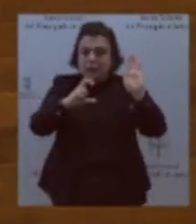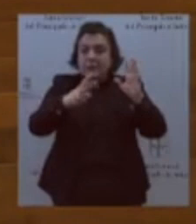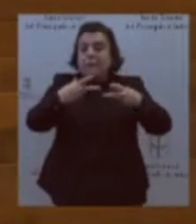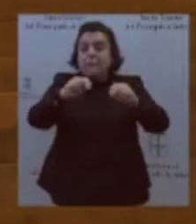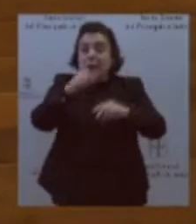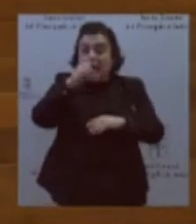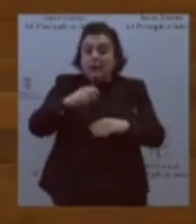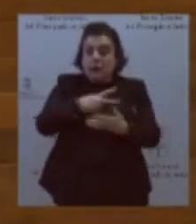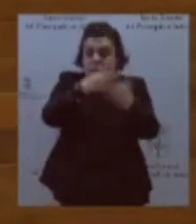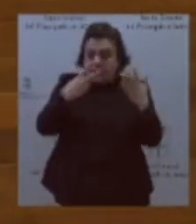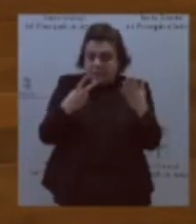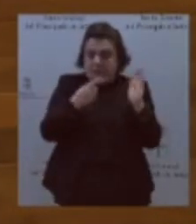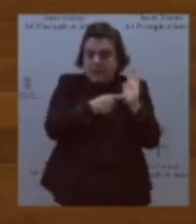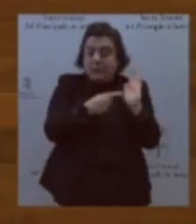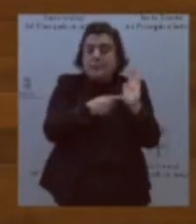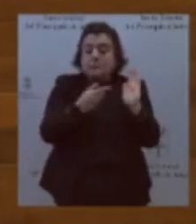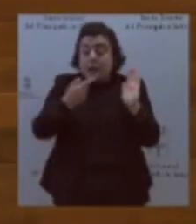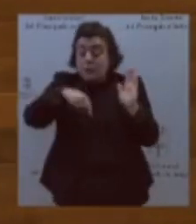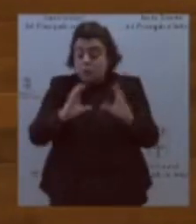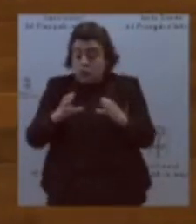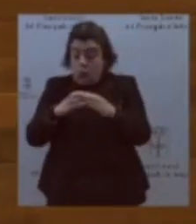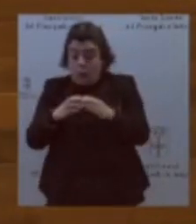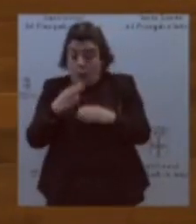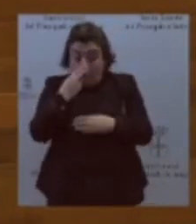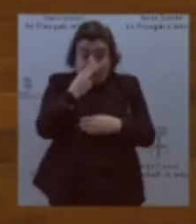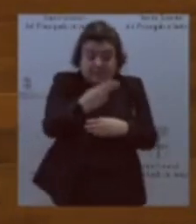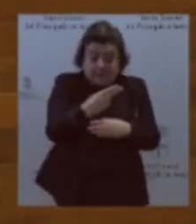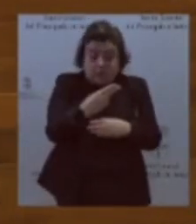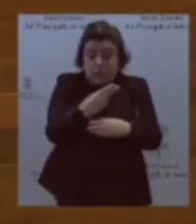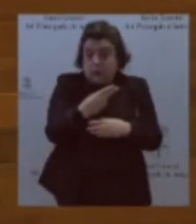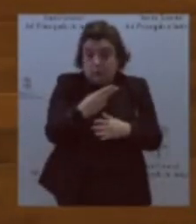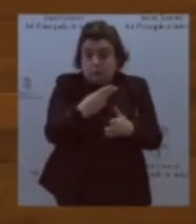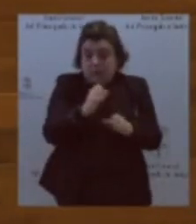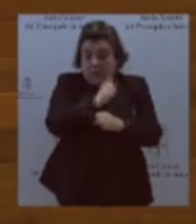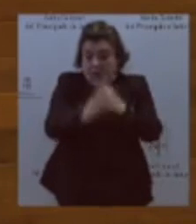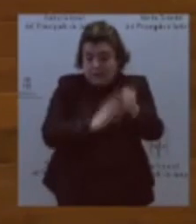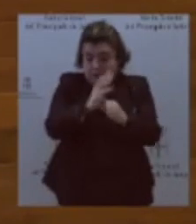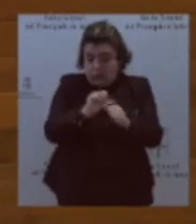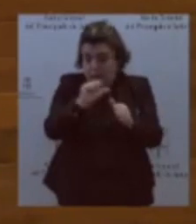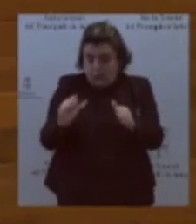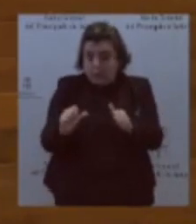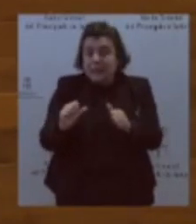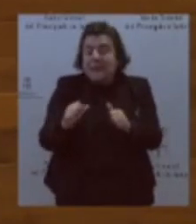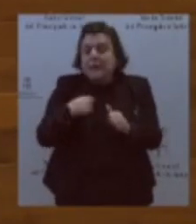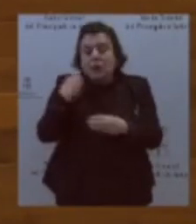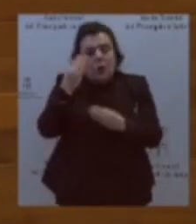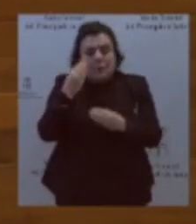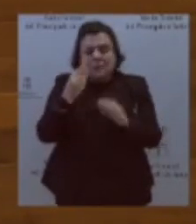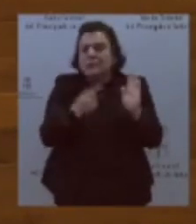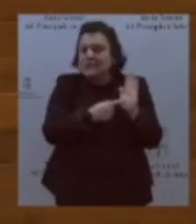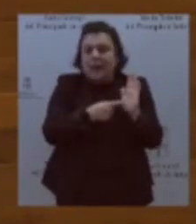visitó hace ya durante esta legislatura y que yo creo que revela la situación de